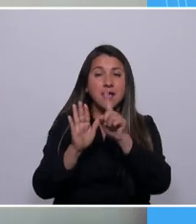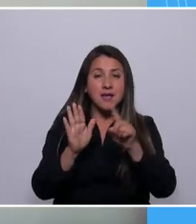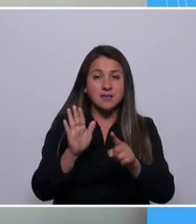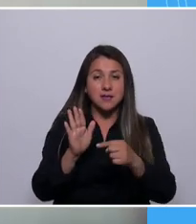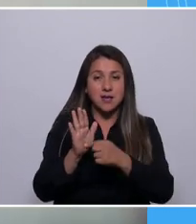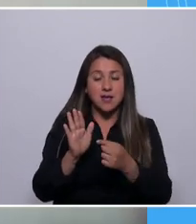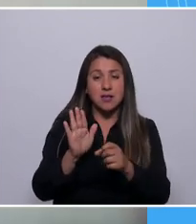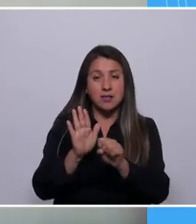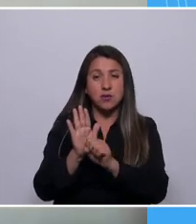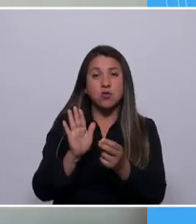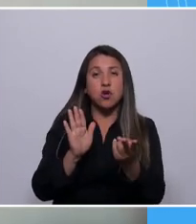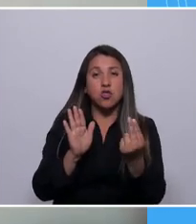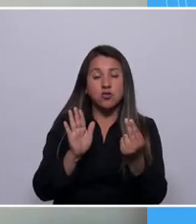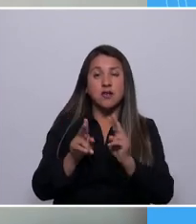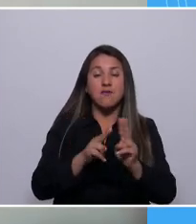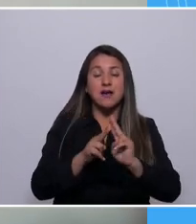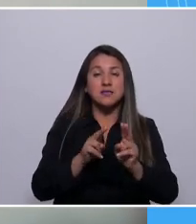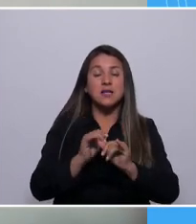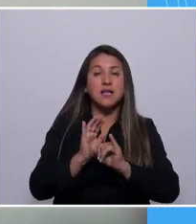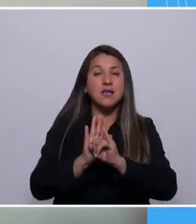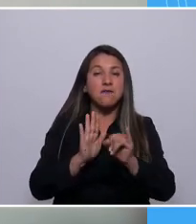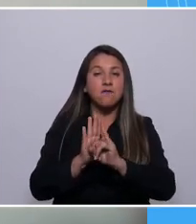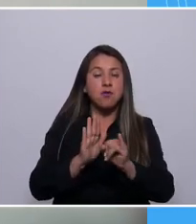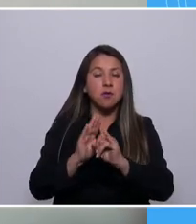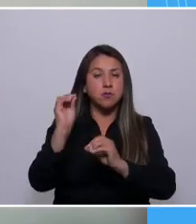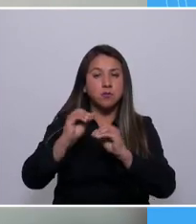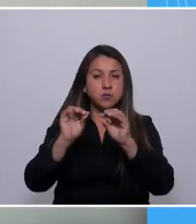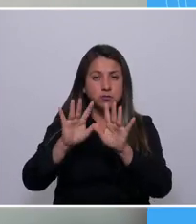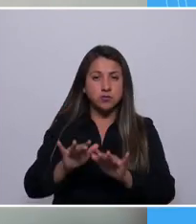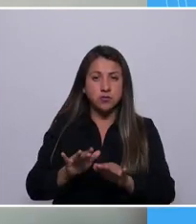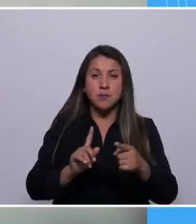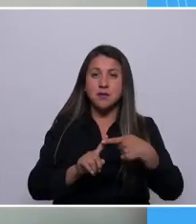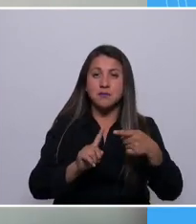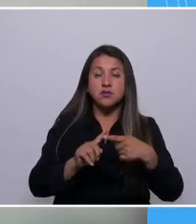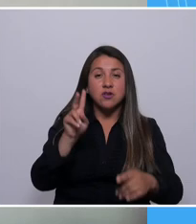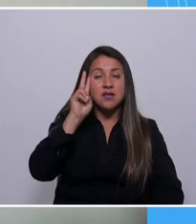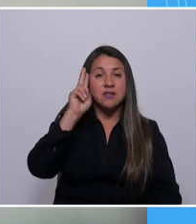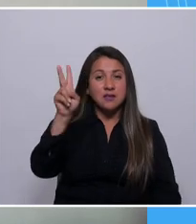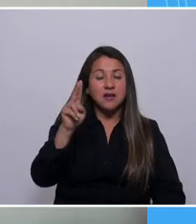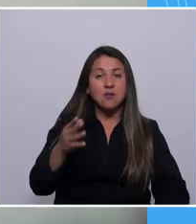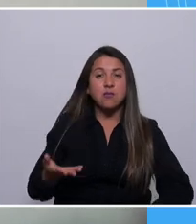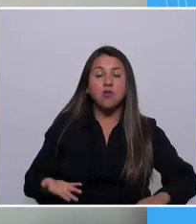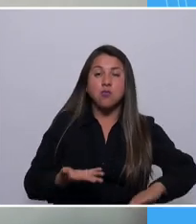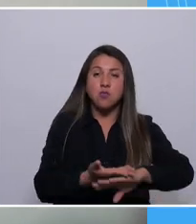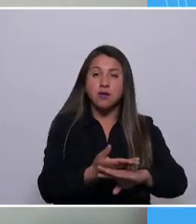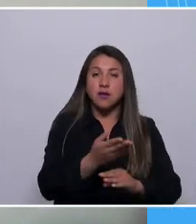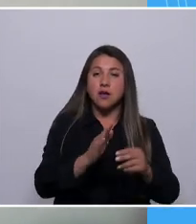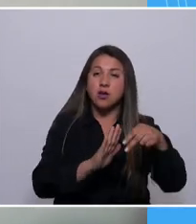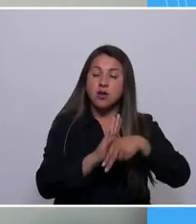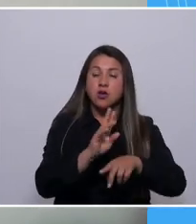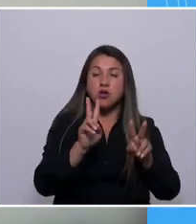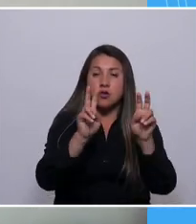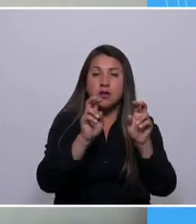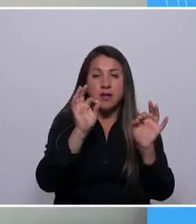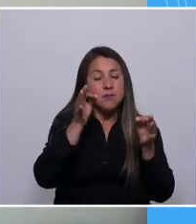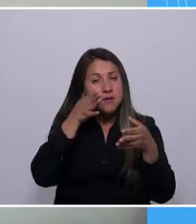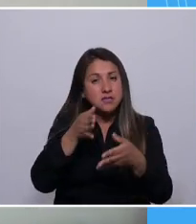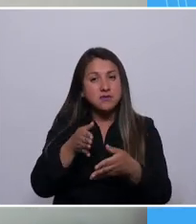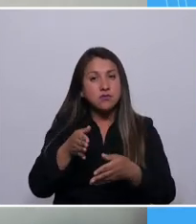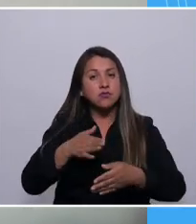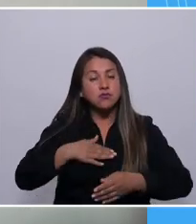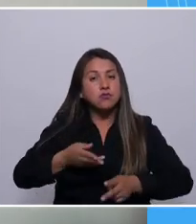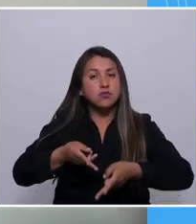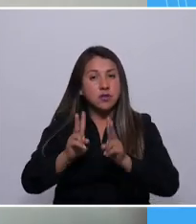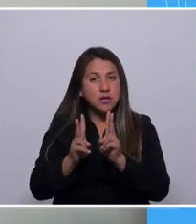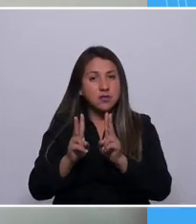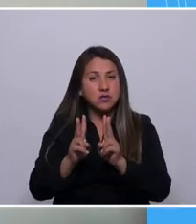12, realizará informes a partir de la participación indígena con propuestas de contenidos específicos sobre sus derechos,